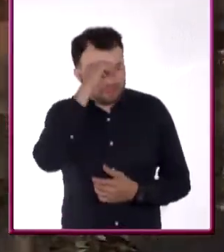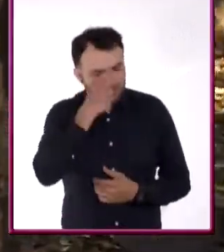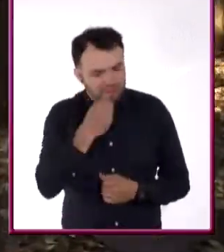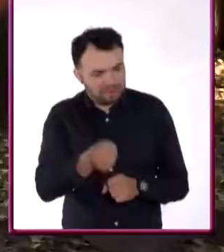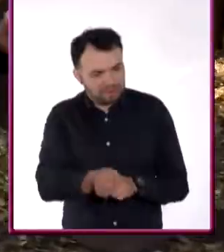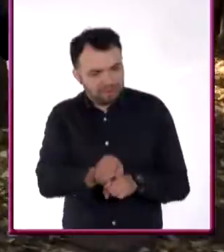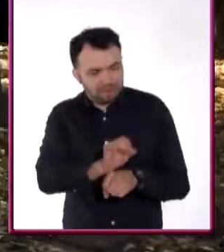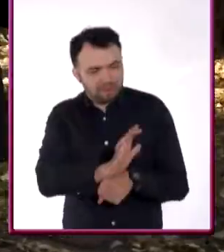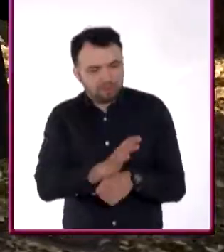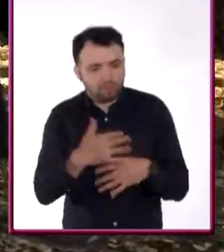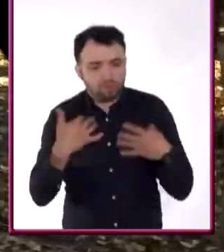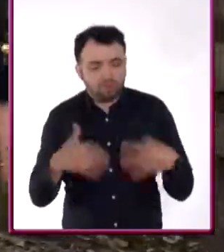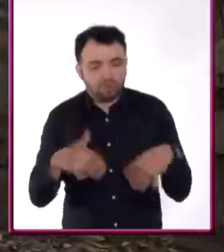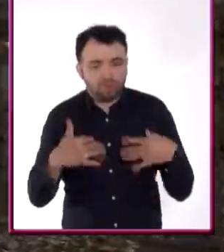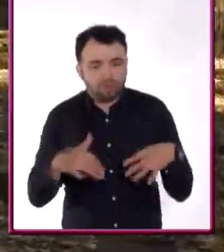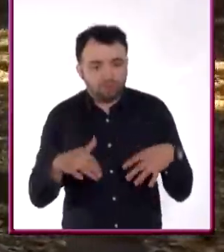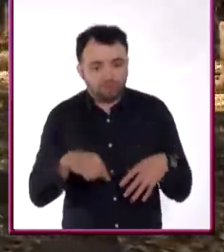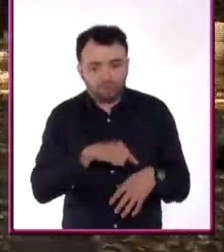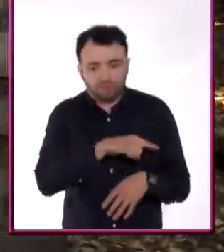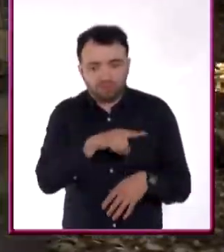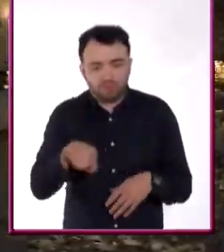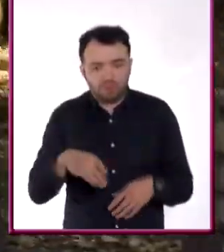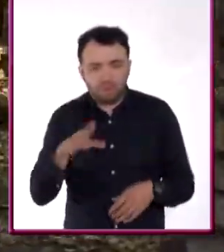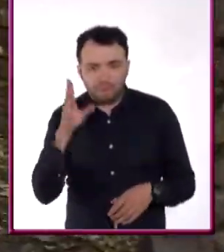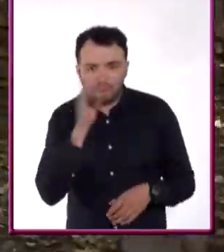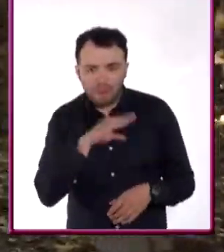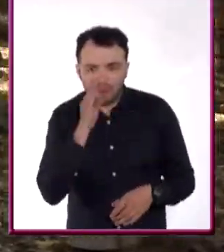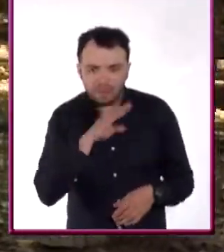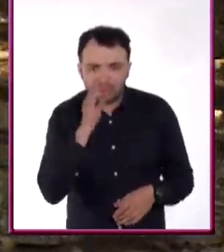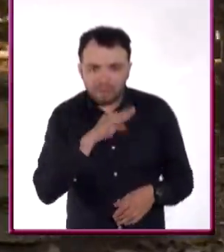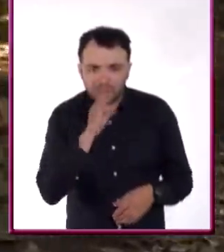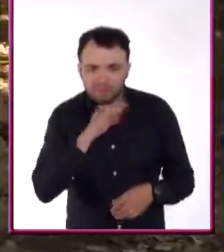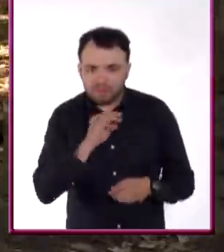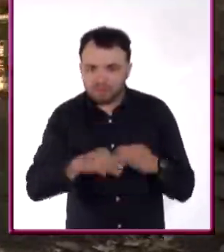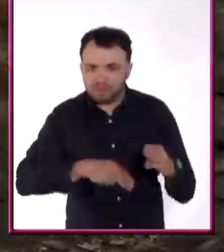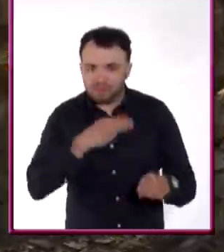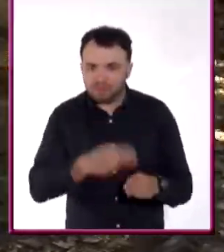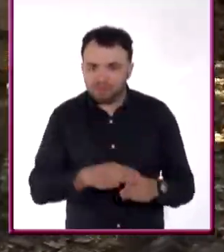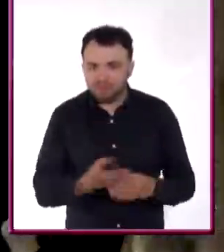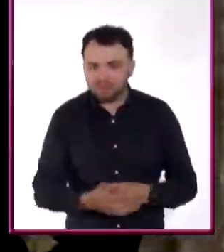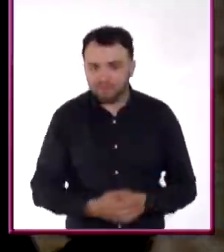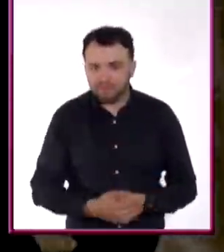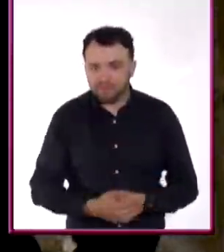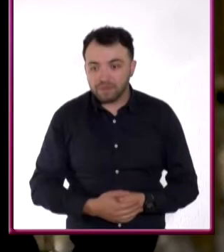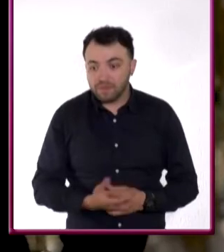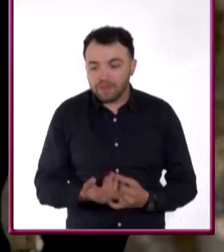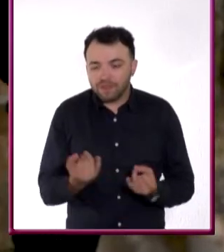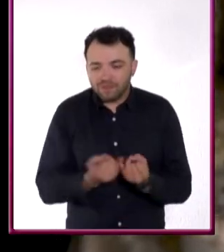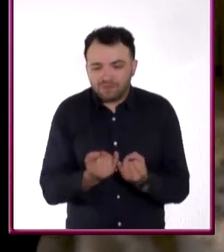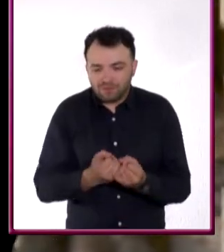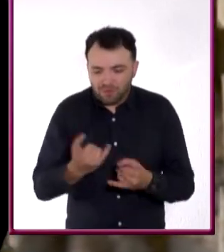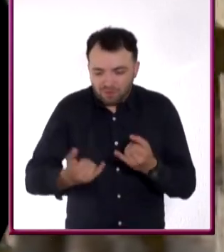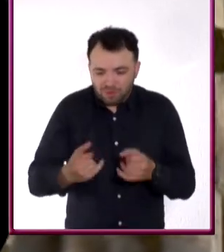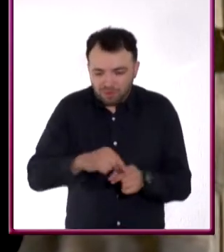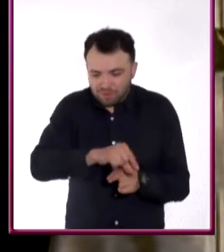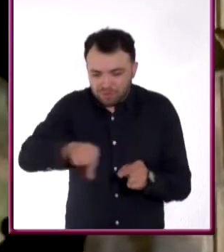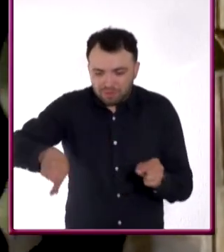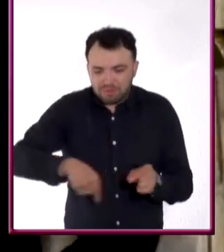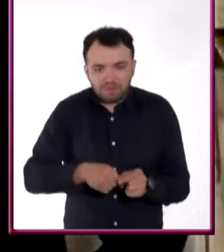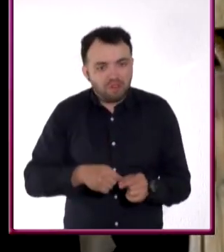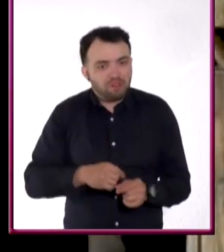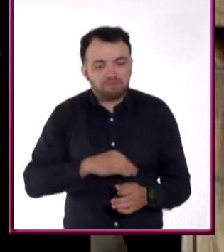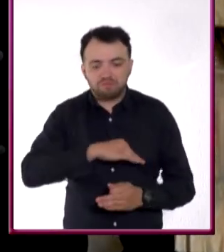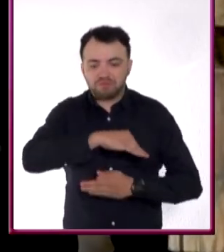enfermedad iba a afectar a tantos países y en tantos niveles? Sí, pues es que es como en el juego del turista mundial, todo está conectado. Los flujos